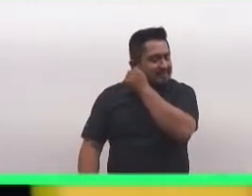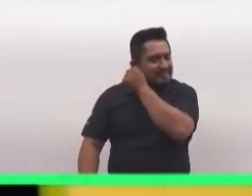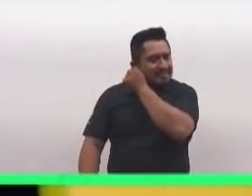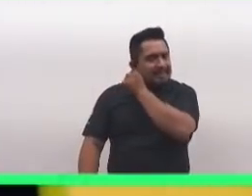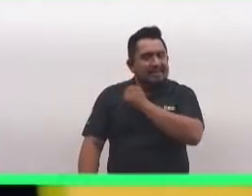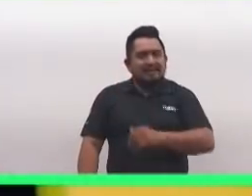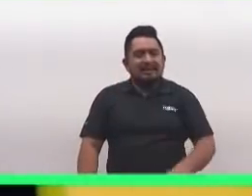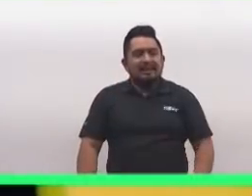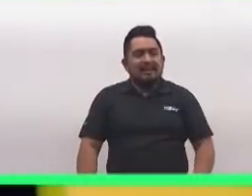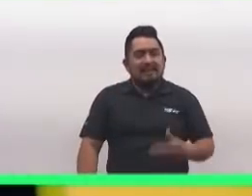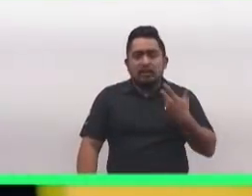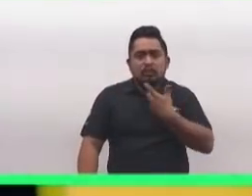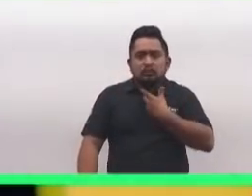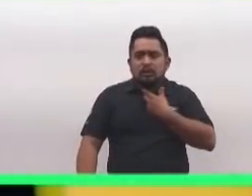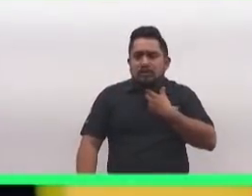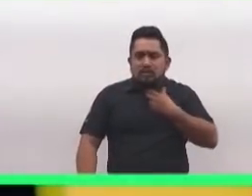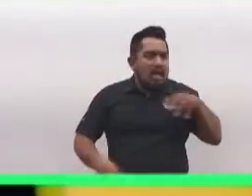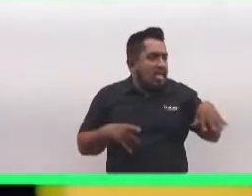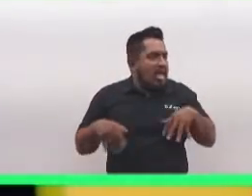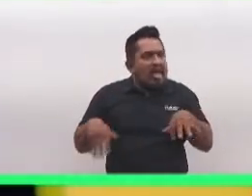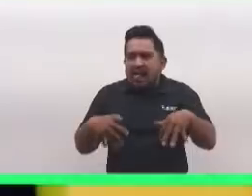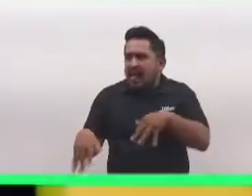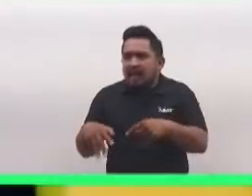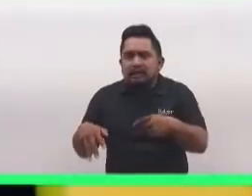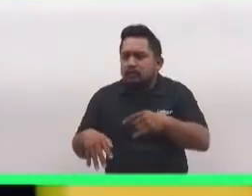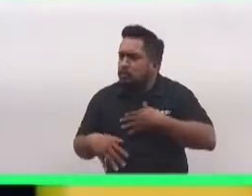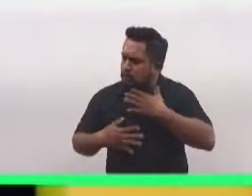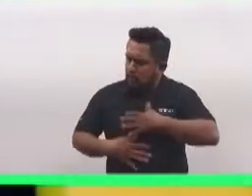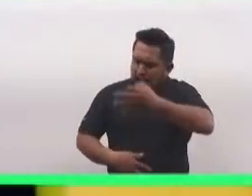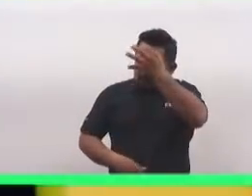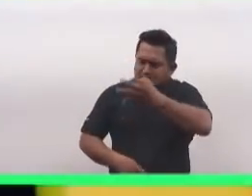no se puede estar quieto ni un segundo